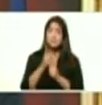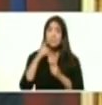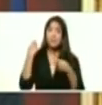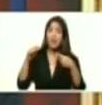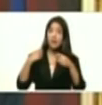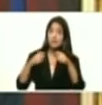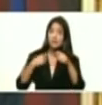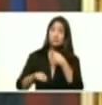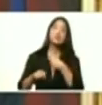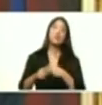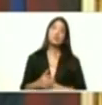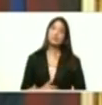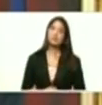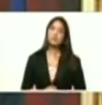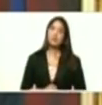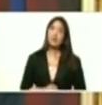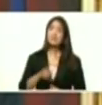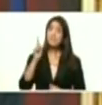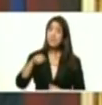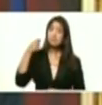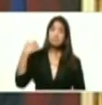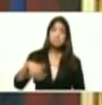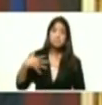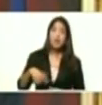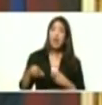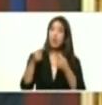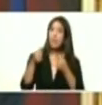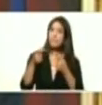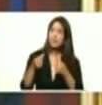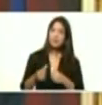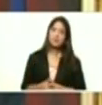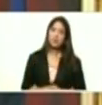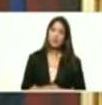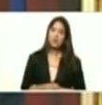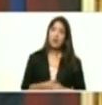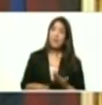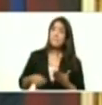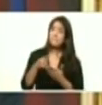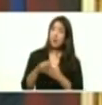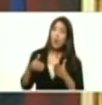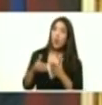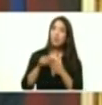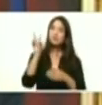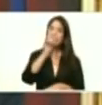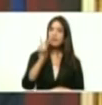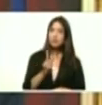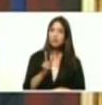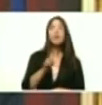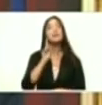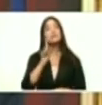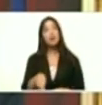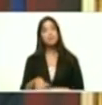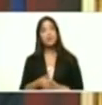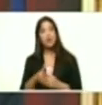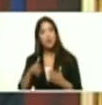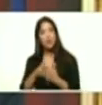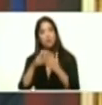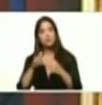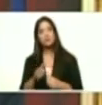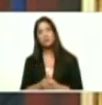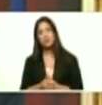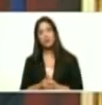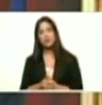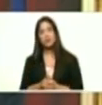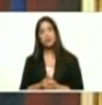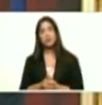distribución, de boicot y especulación a los precios, de boicot financiero contra Venezuela y de boicot a